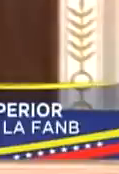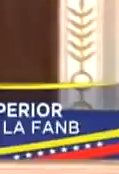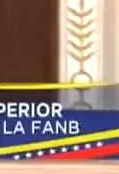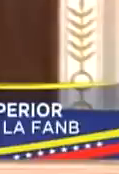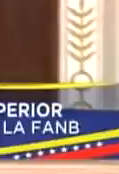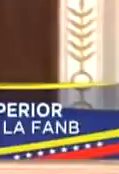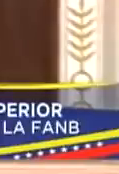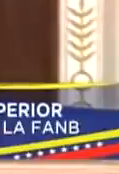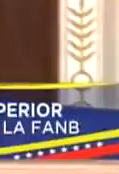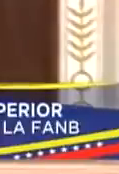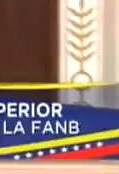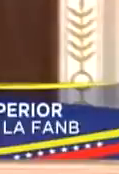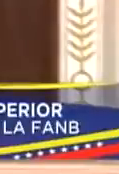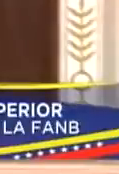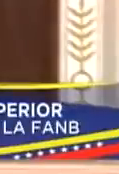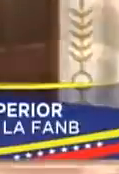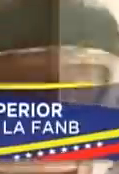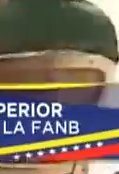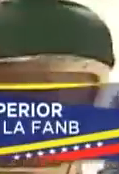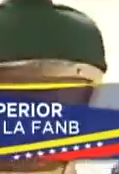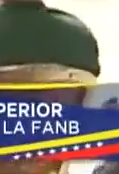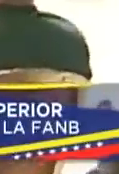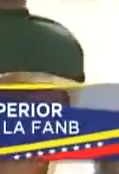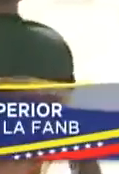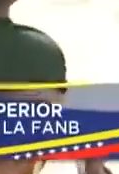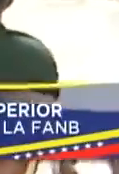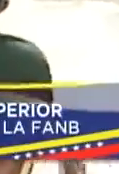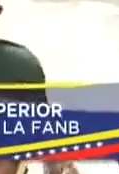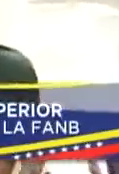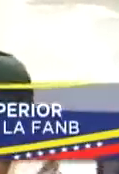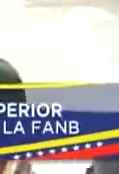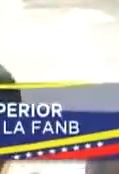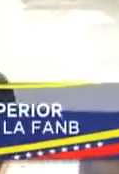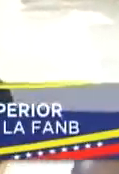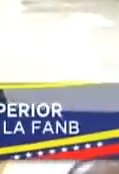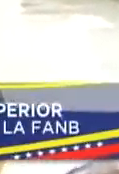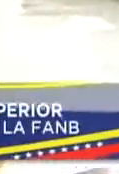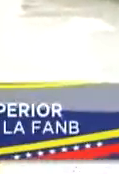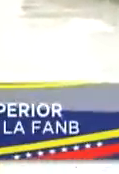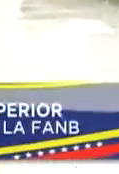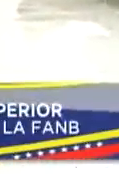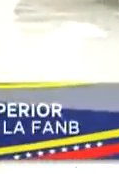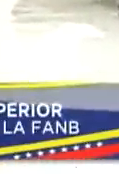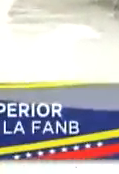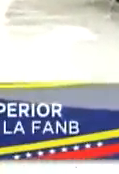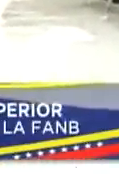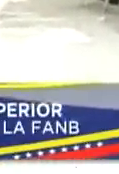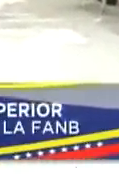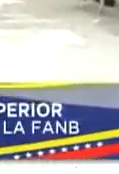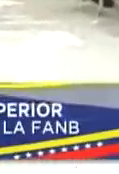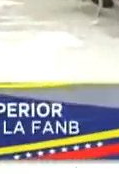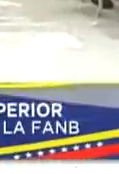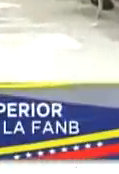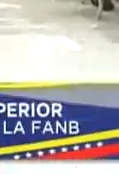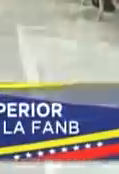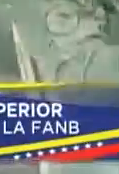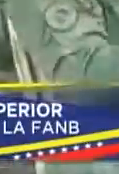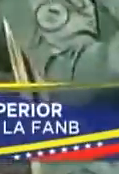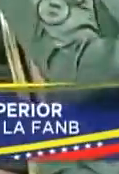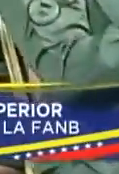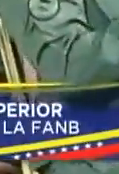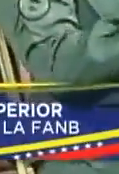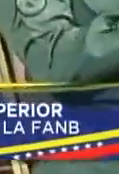las academias militares del país. De la misma forma que hicimos con la Universidad Central de Venezuela y con